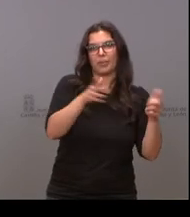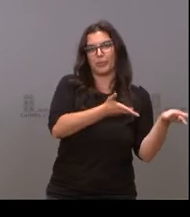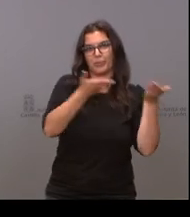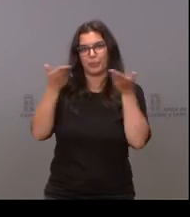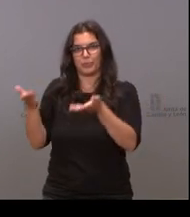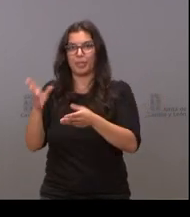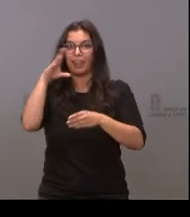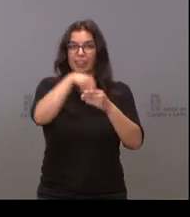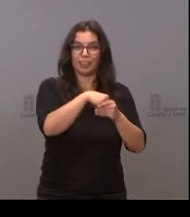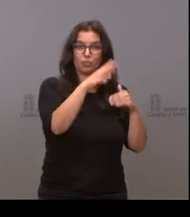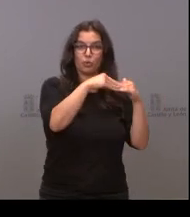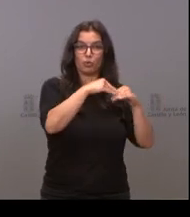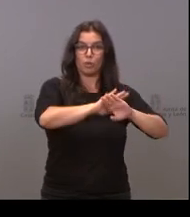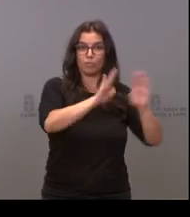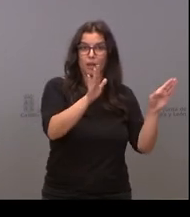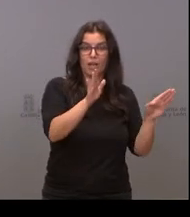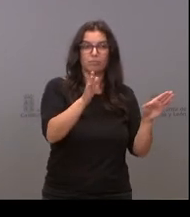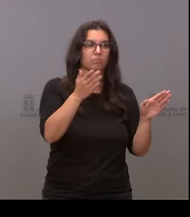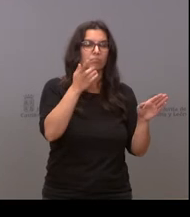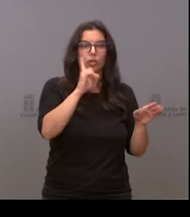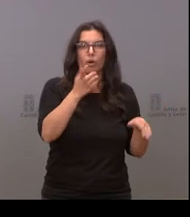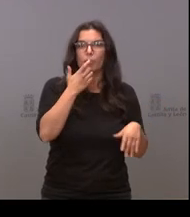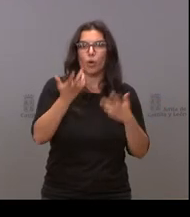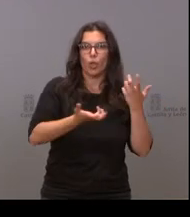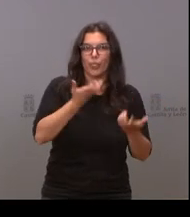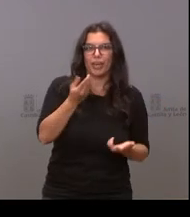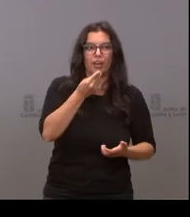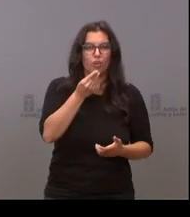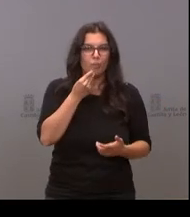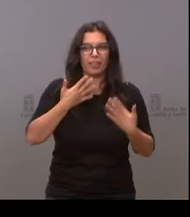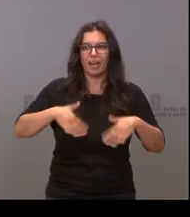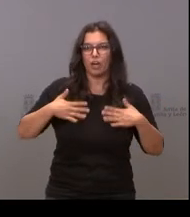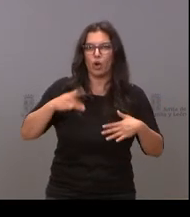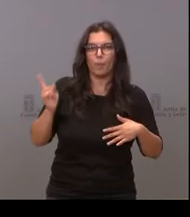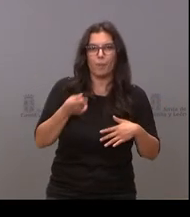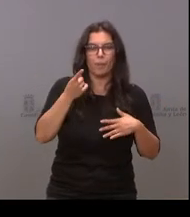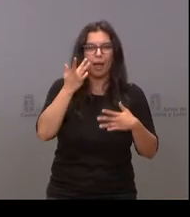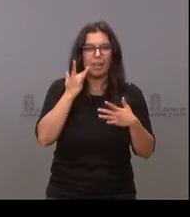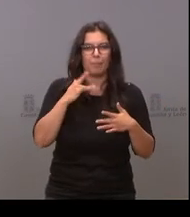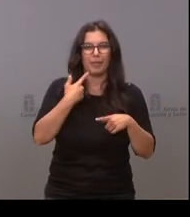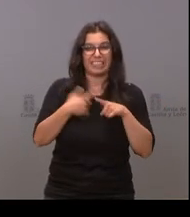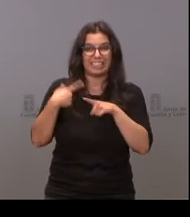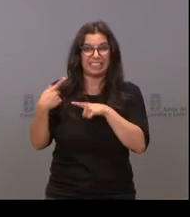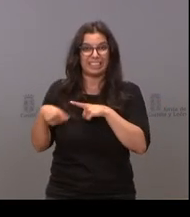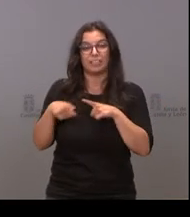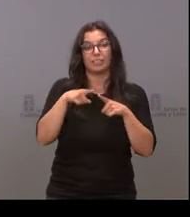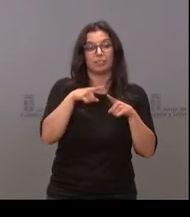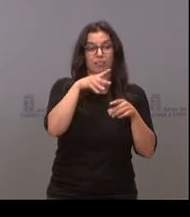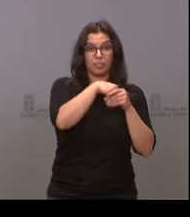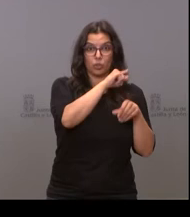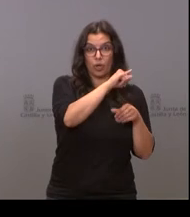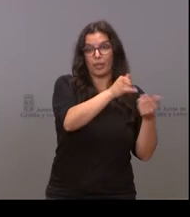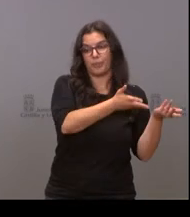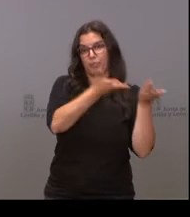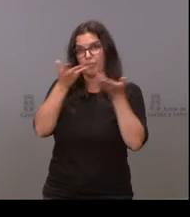usuarios que allí viven la lavandería la cocina otros servicios que tiene la propia residencia que sean unas